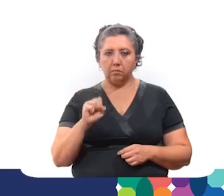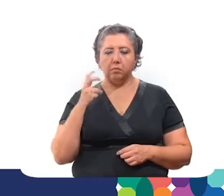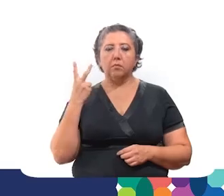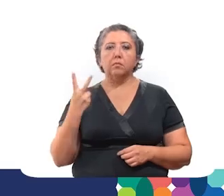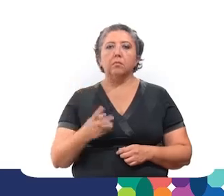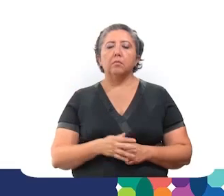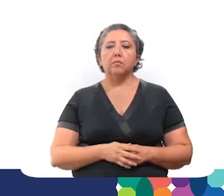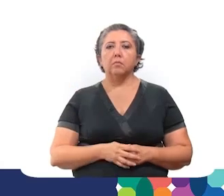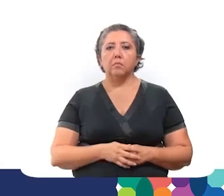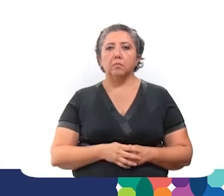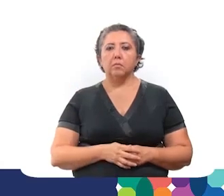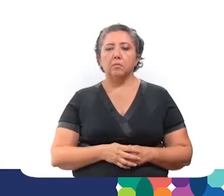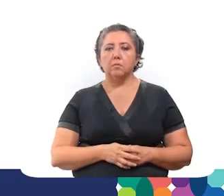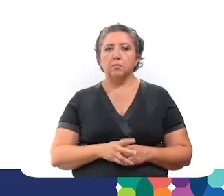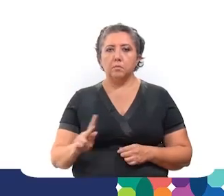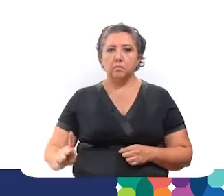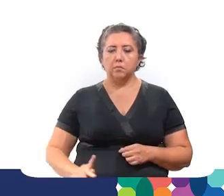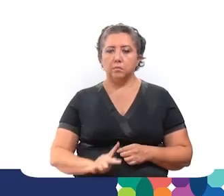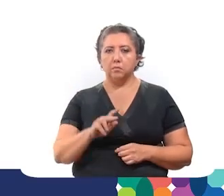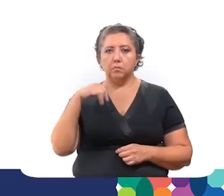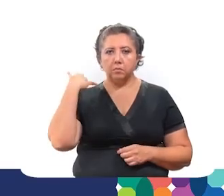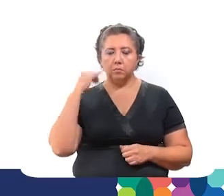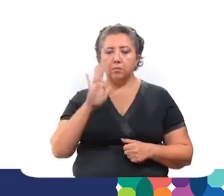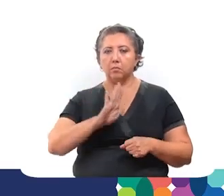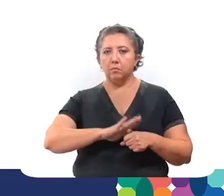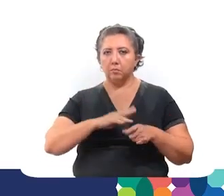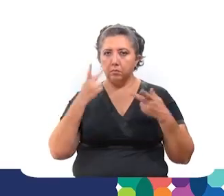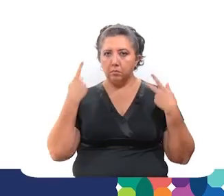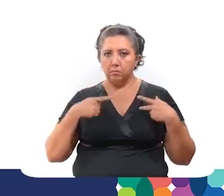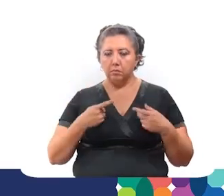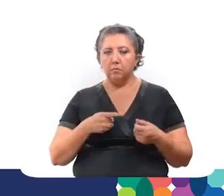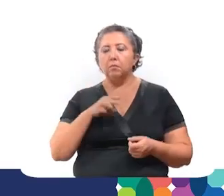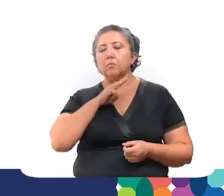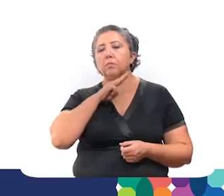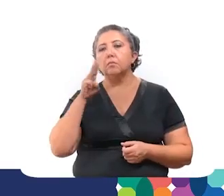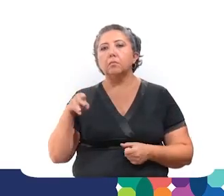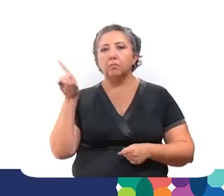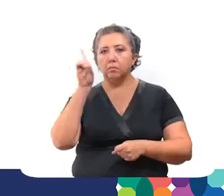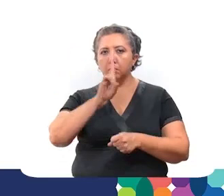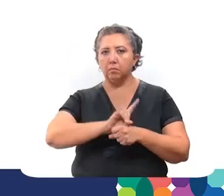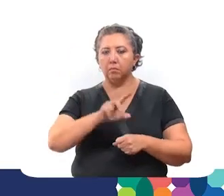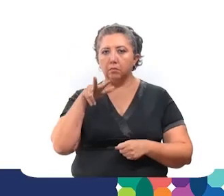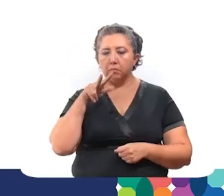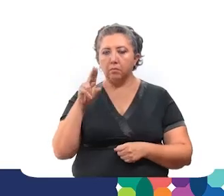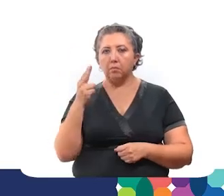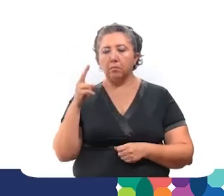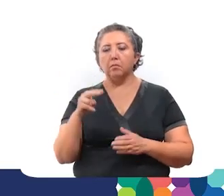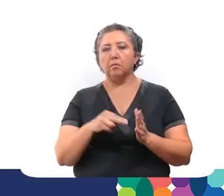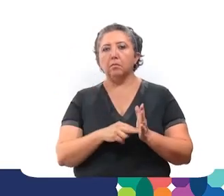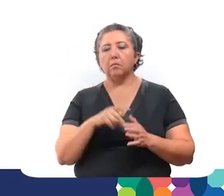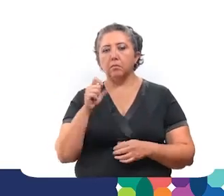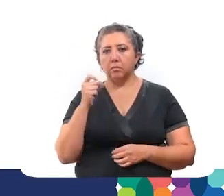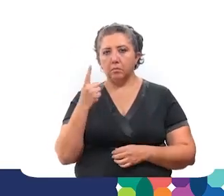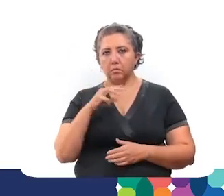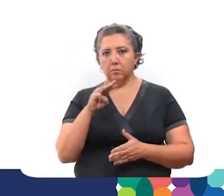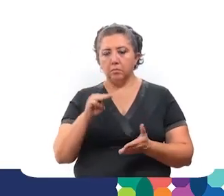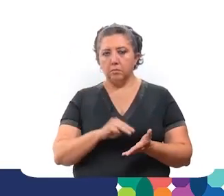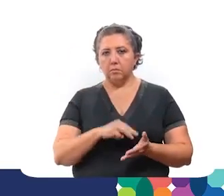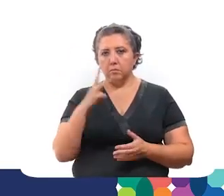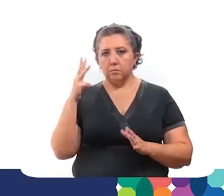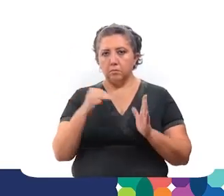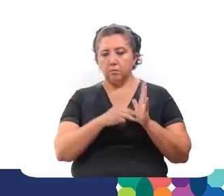con 2. Los municipios de Yucatán con mayor número de defunciones al día 18 de noviembre del 2021 son Mérida